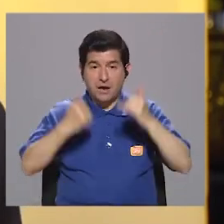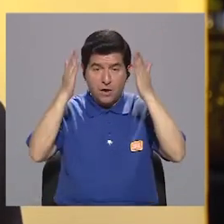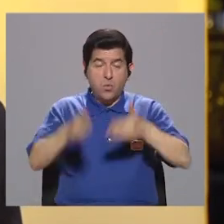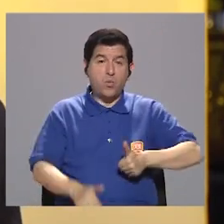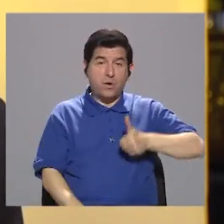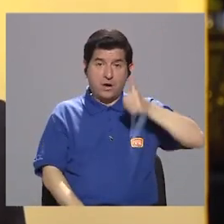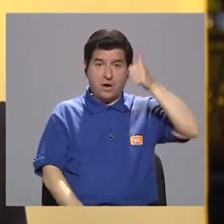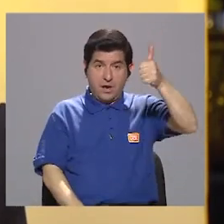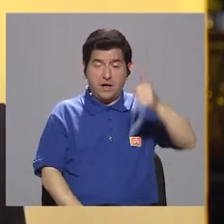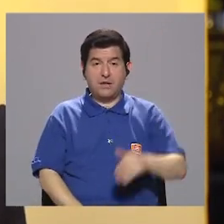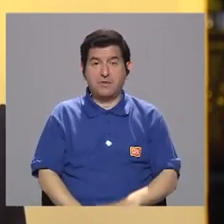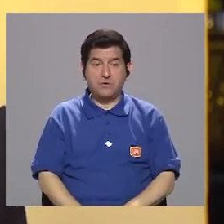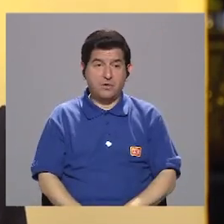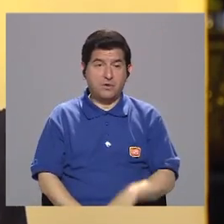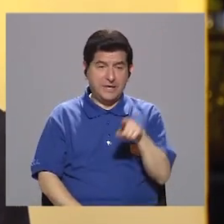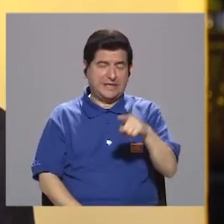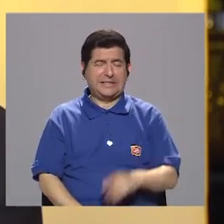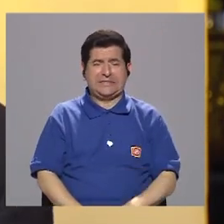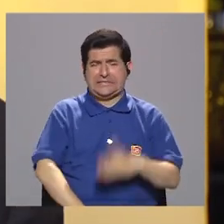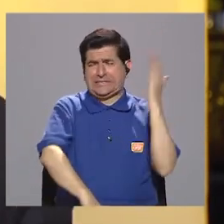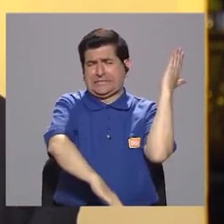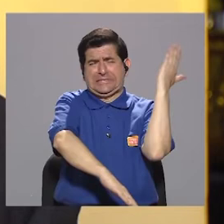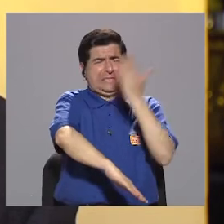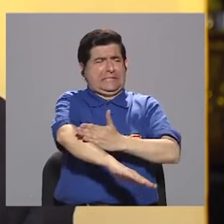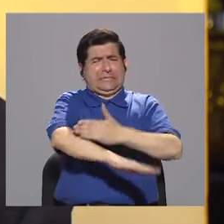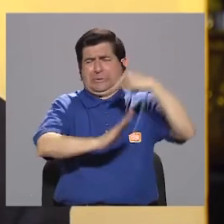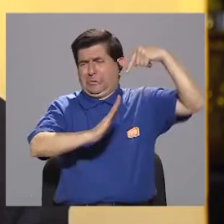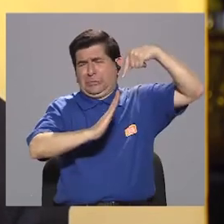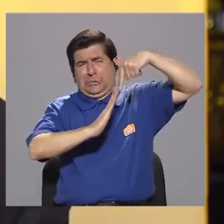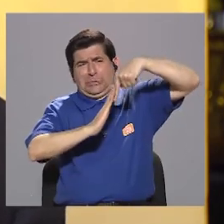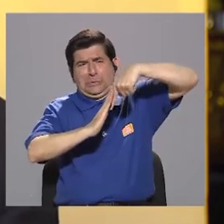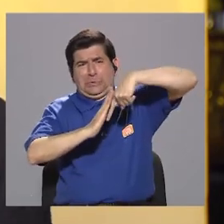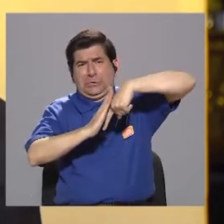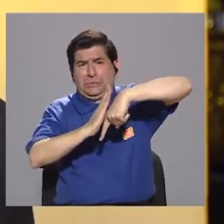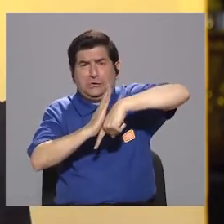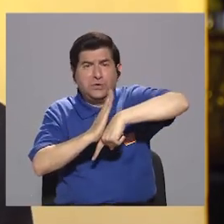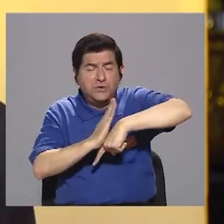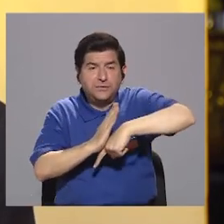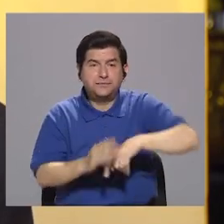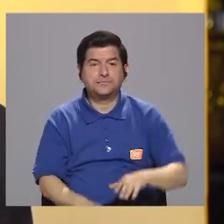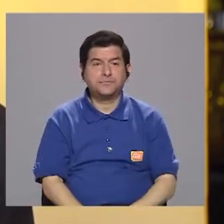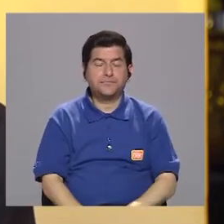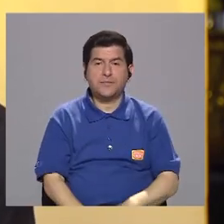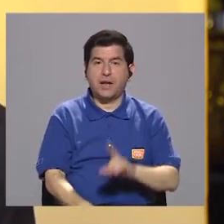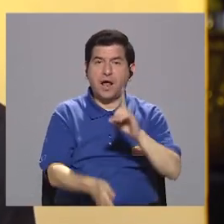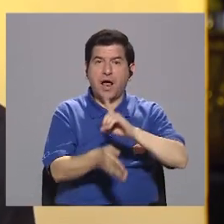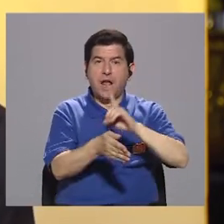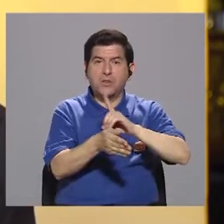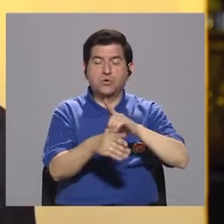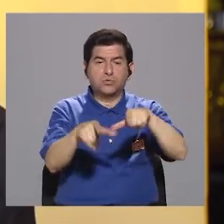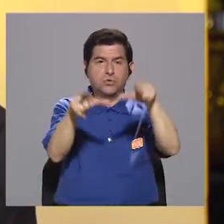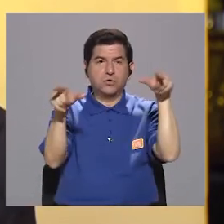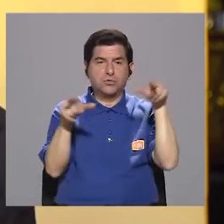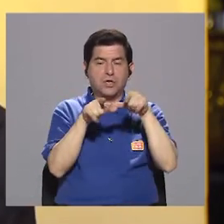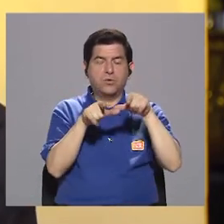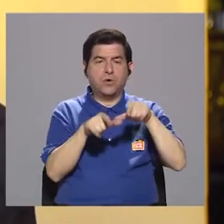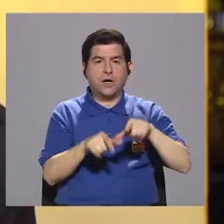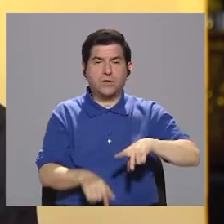de la Liga le hicieron una lesión gravísima, ¿verdad? Y el doctor bajó de donde